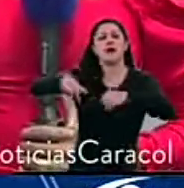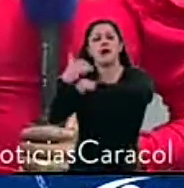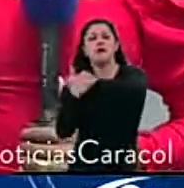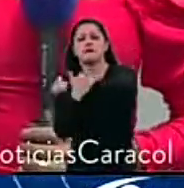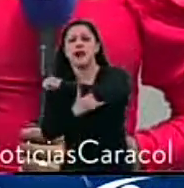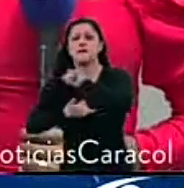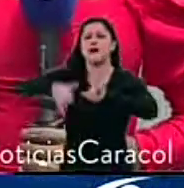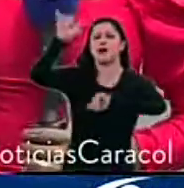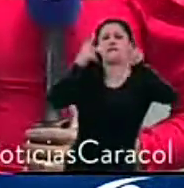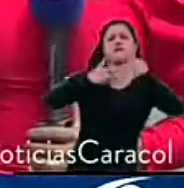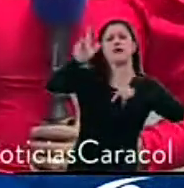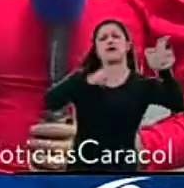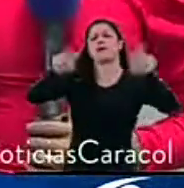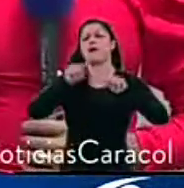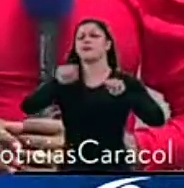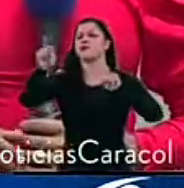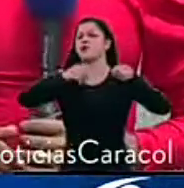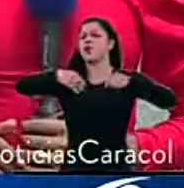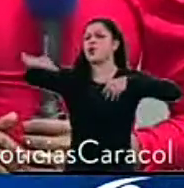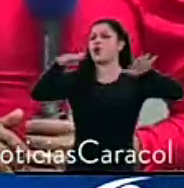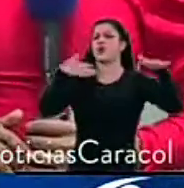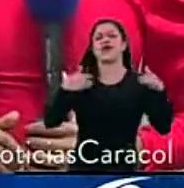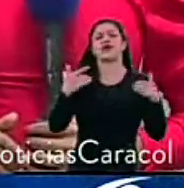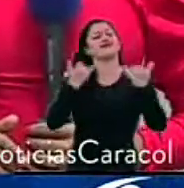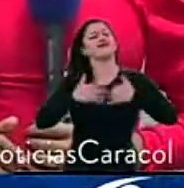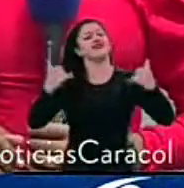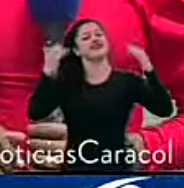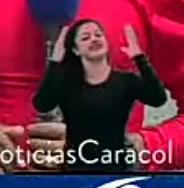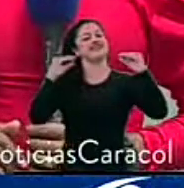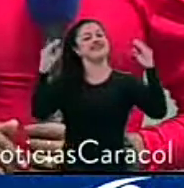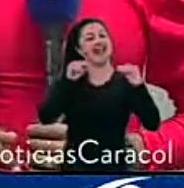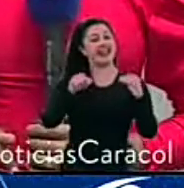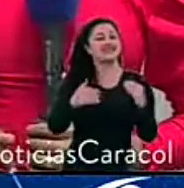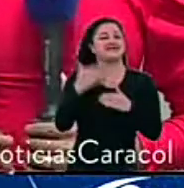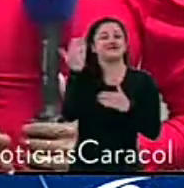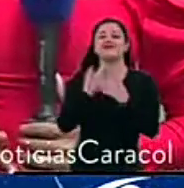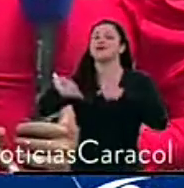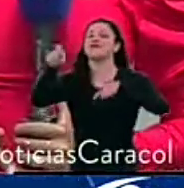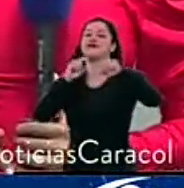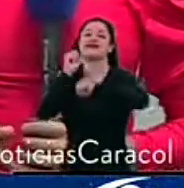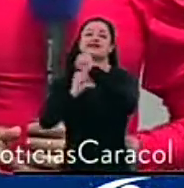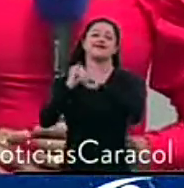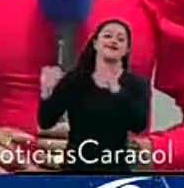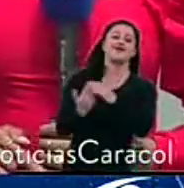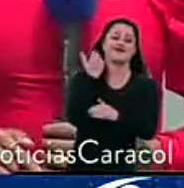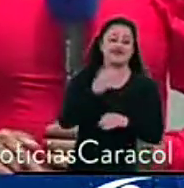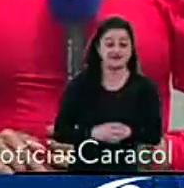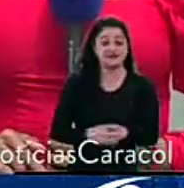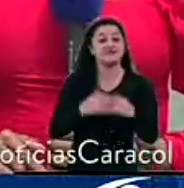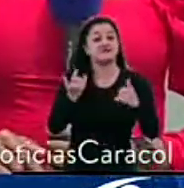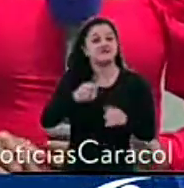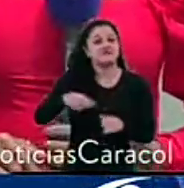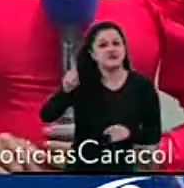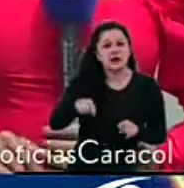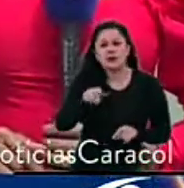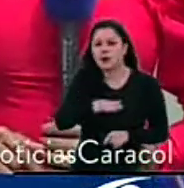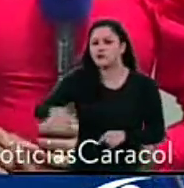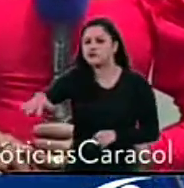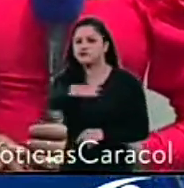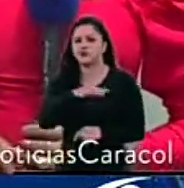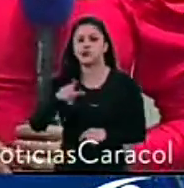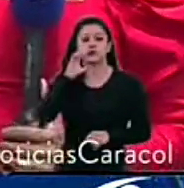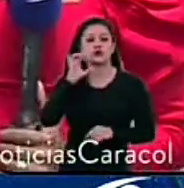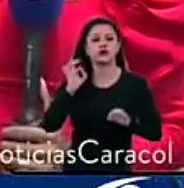de fin de año con los suyos. También les mostraremos cómo van los planes de desenguayabe en medio de, ojo, el crecimiento